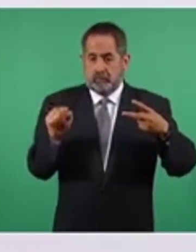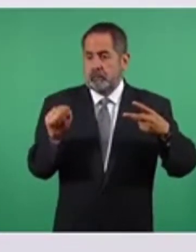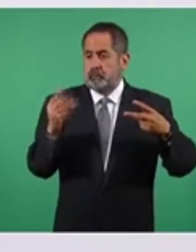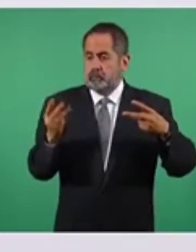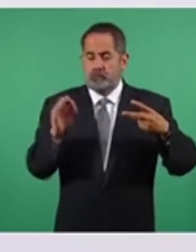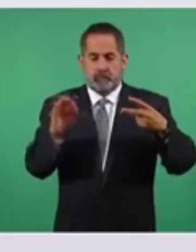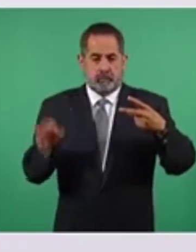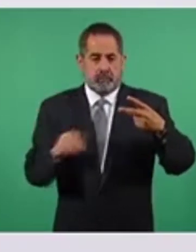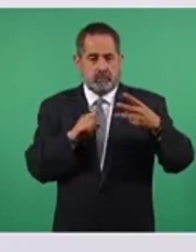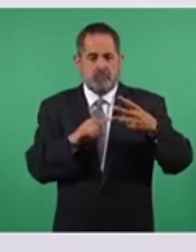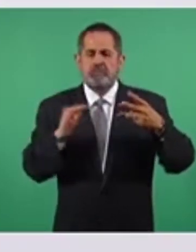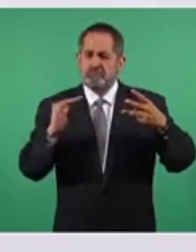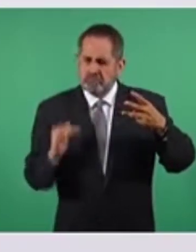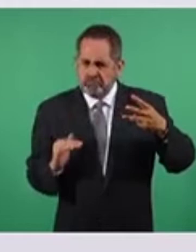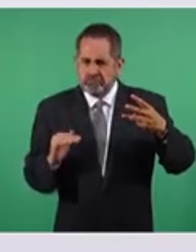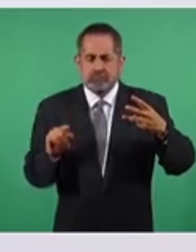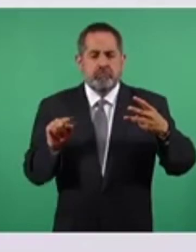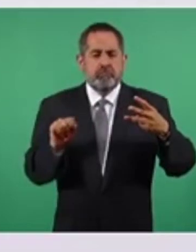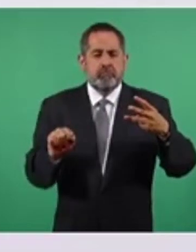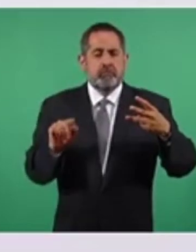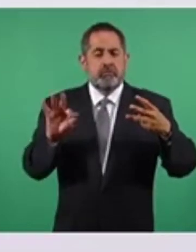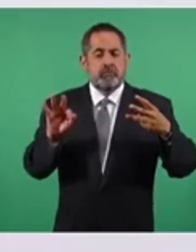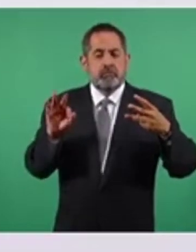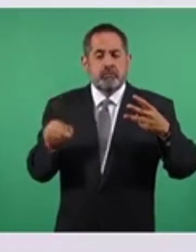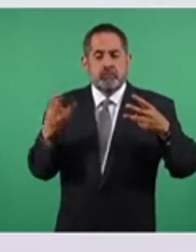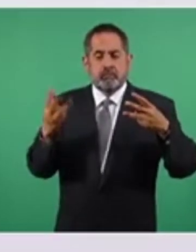33.3%. Menor,